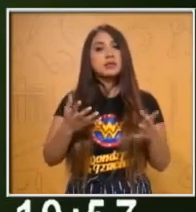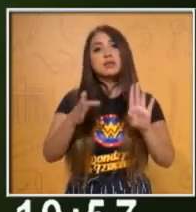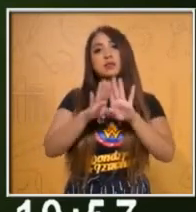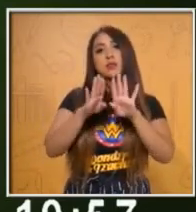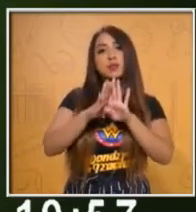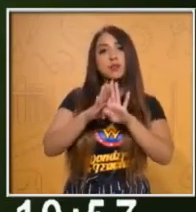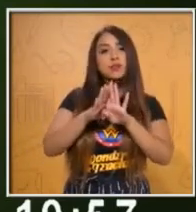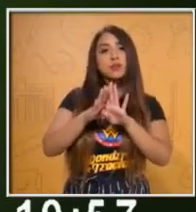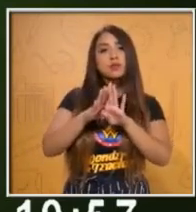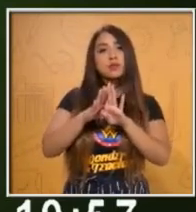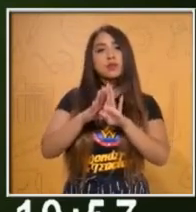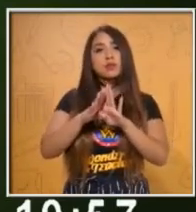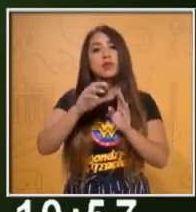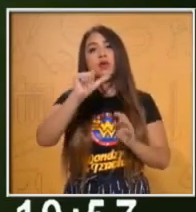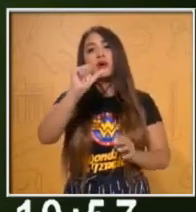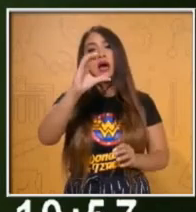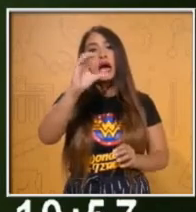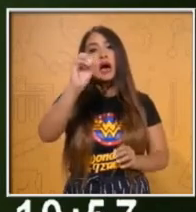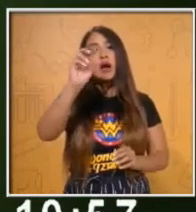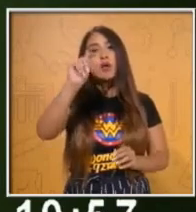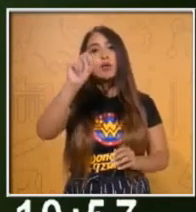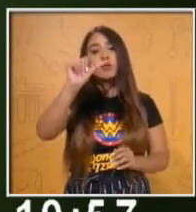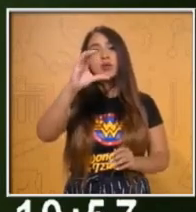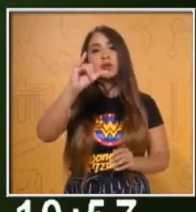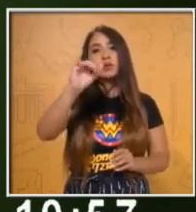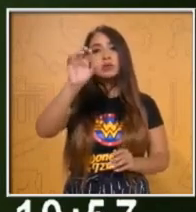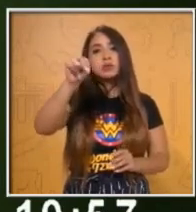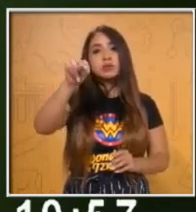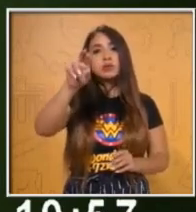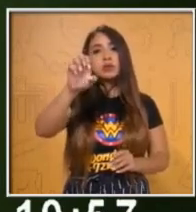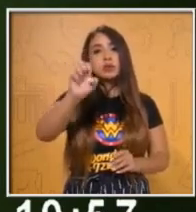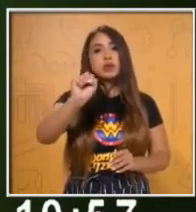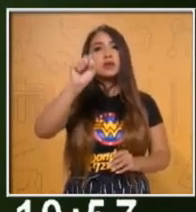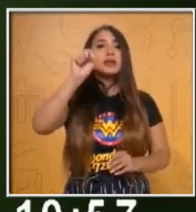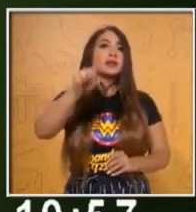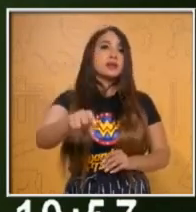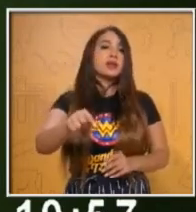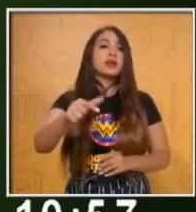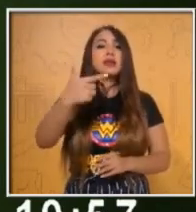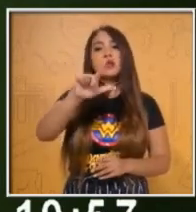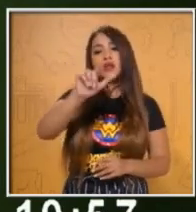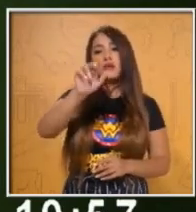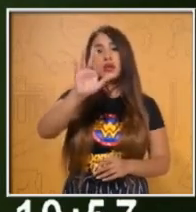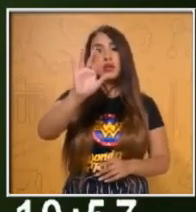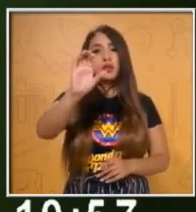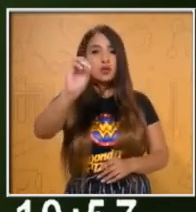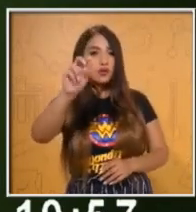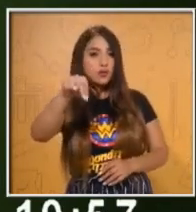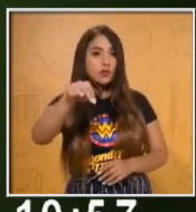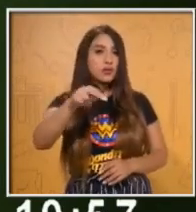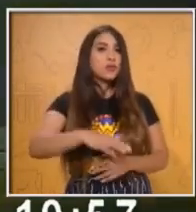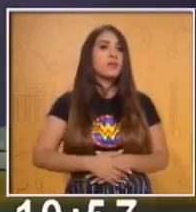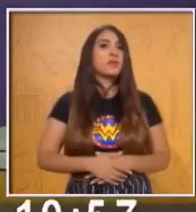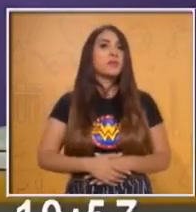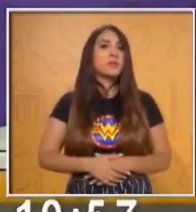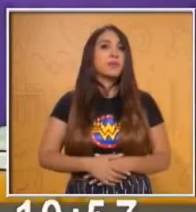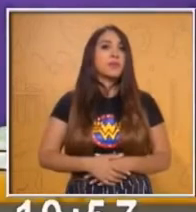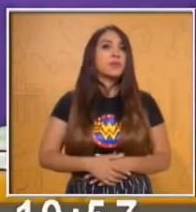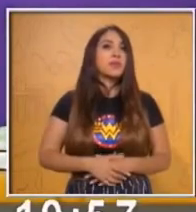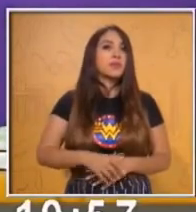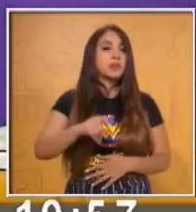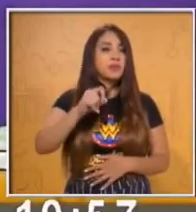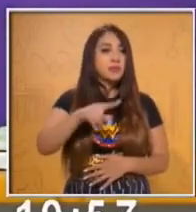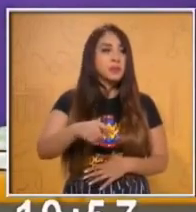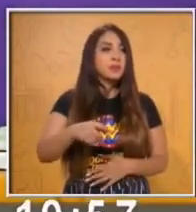son las acotaciones y el guión. Además, maestra Yuli, yo creo que los niños ya van